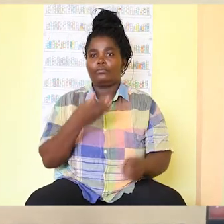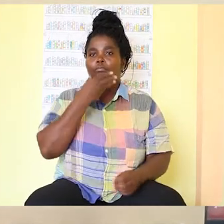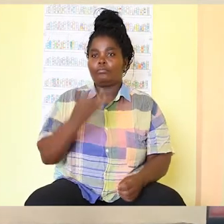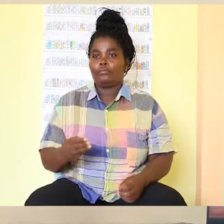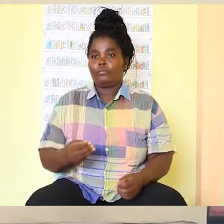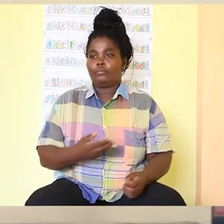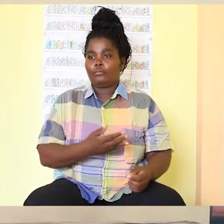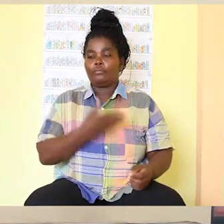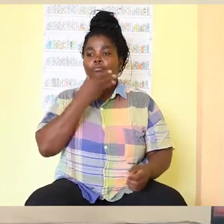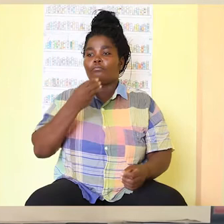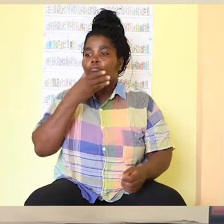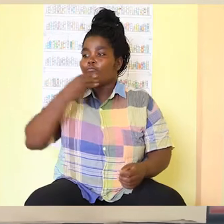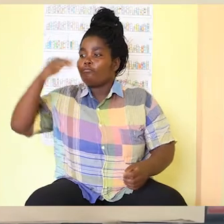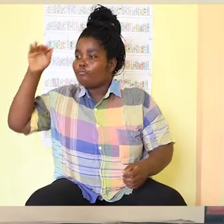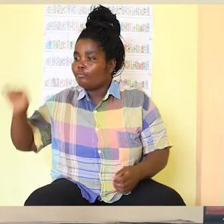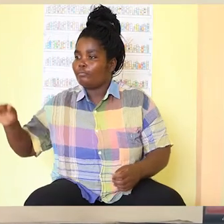chifones.